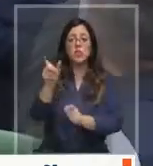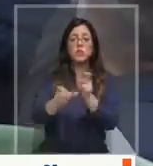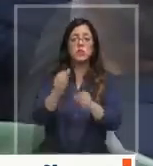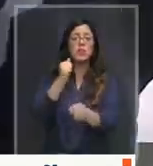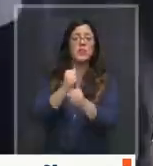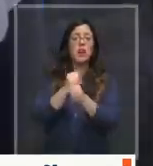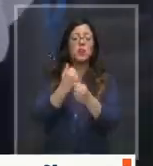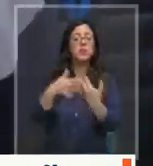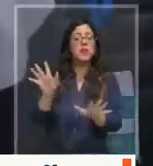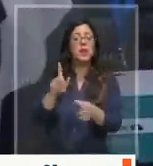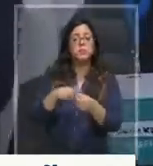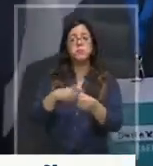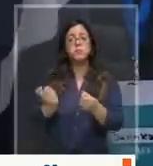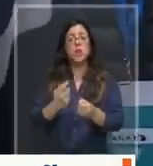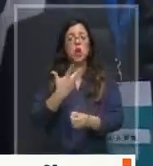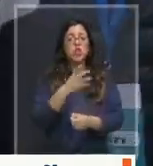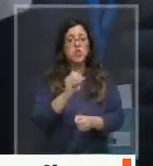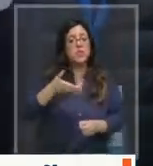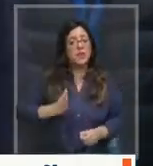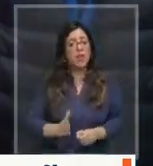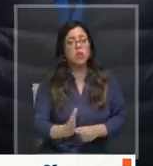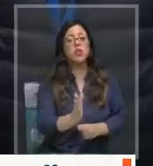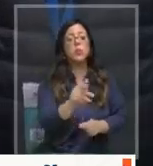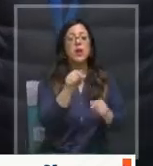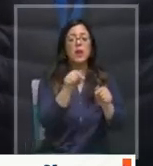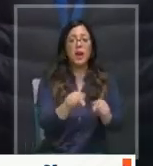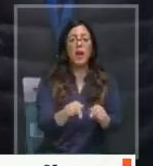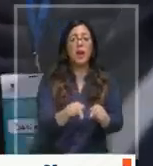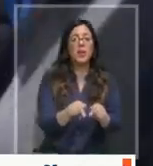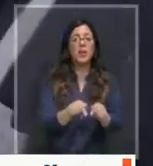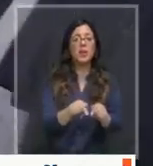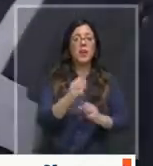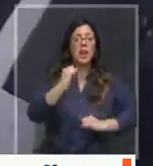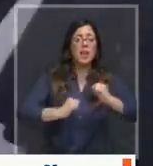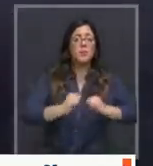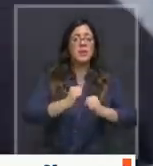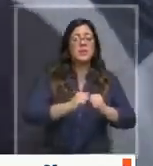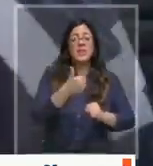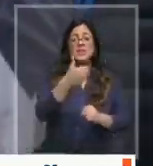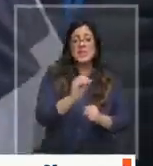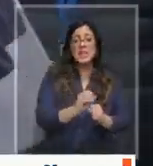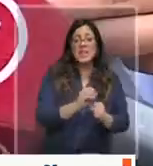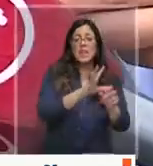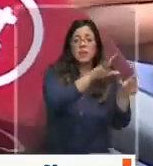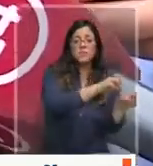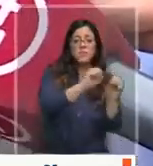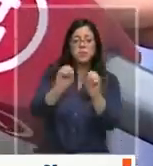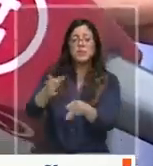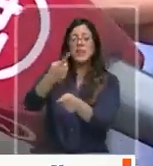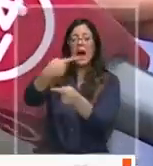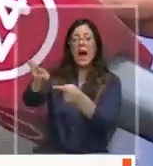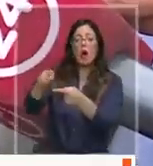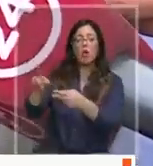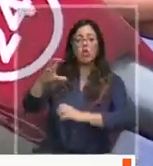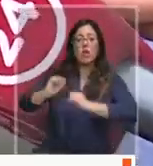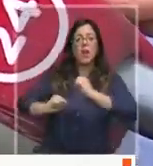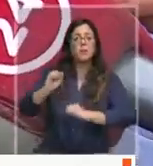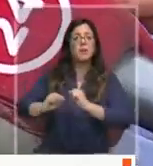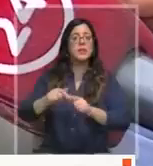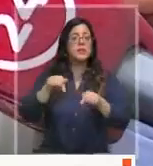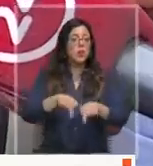retiro, 80 continuarán en la empresa y 60 serán trasladados a otras divisiones. Es un día